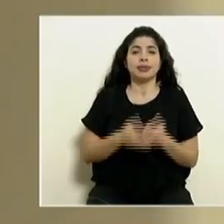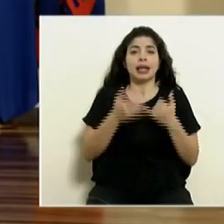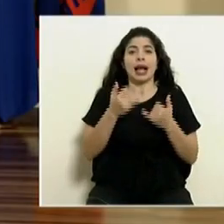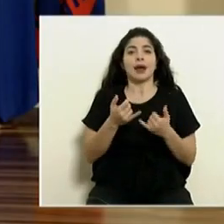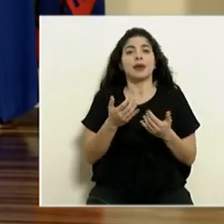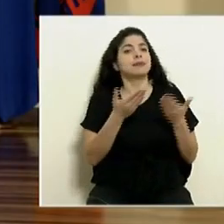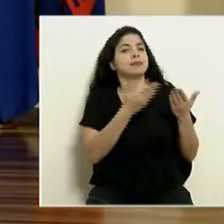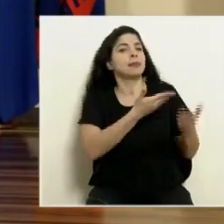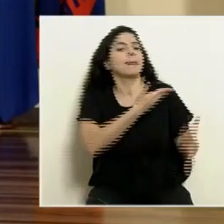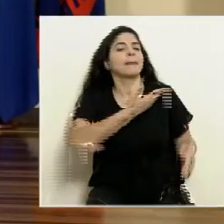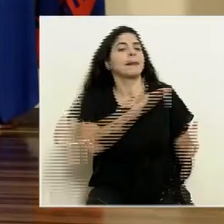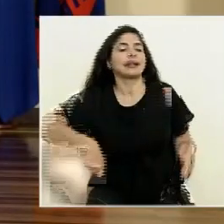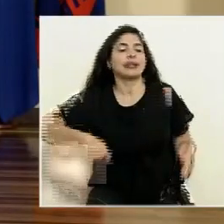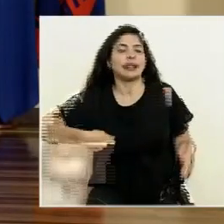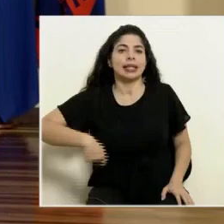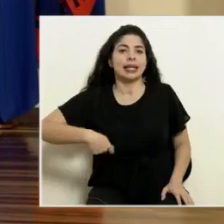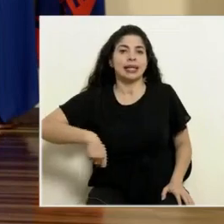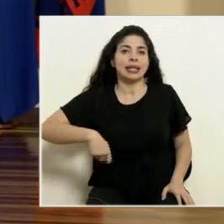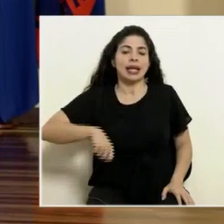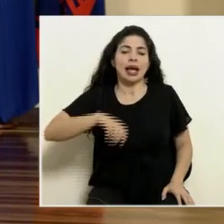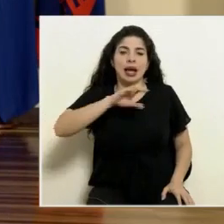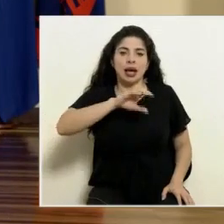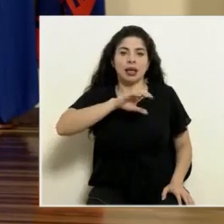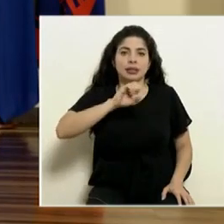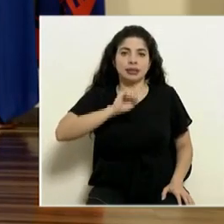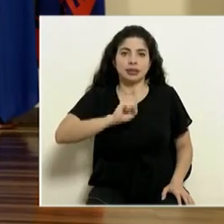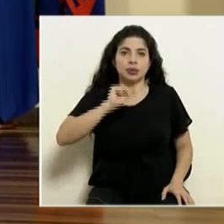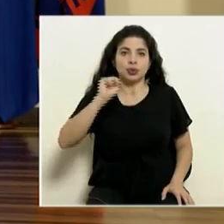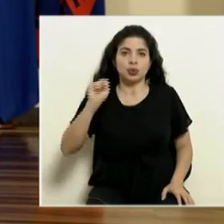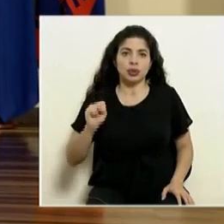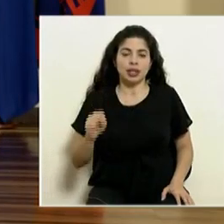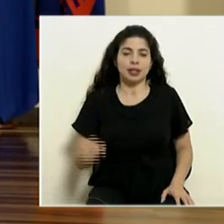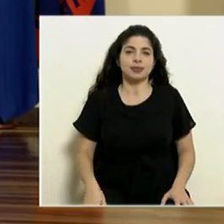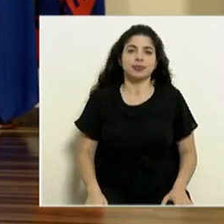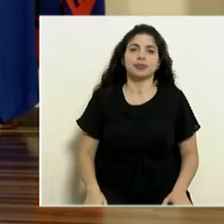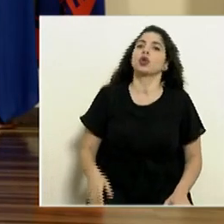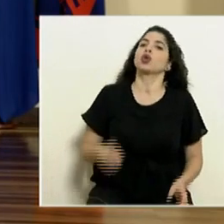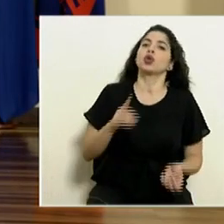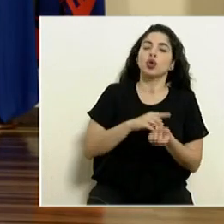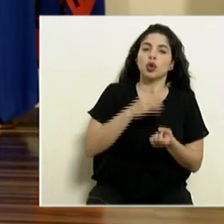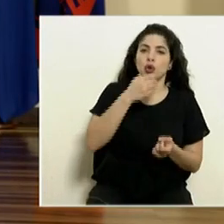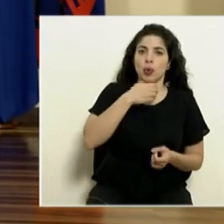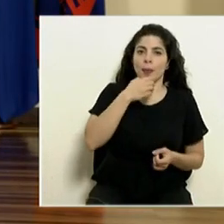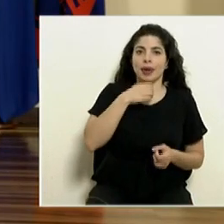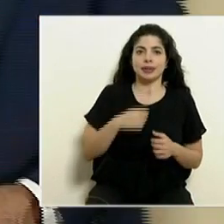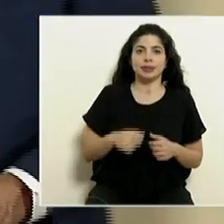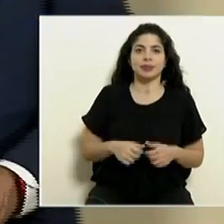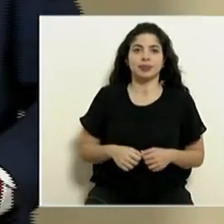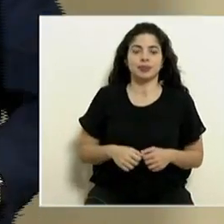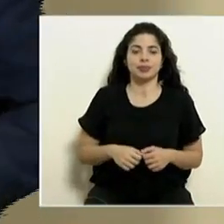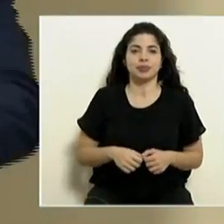Escuchamos al presidente de la Caja Costarricense de Seguro Social, el doctor Román Macaya.